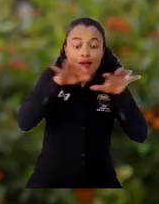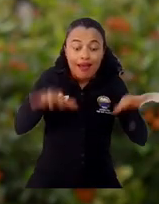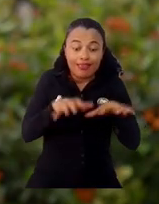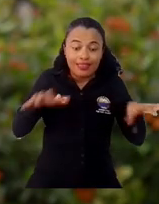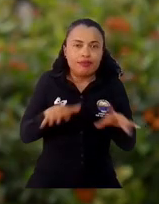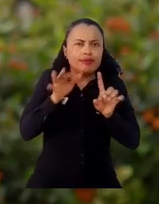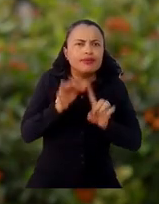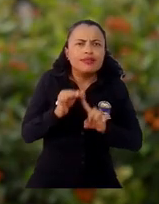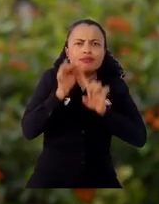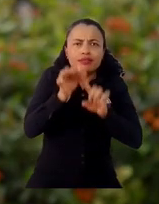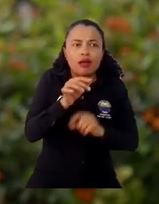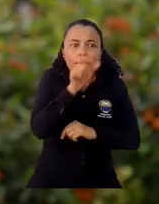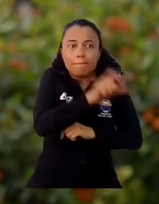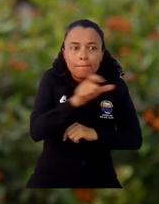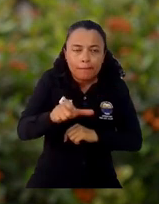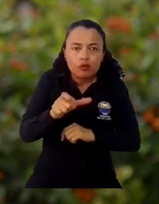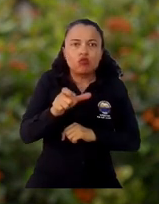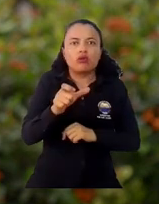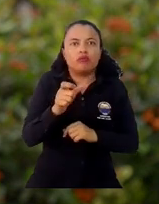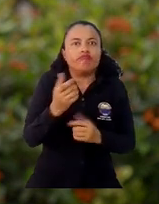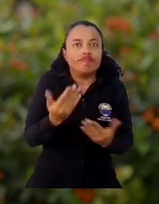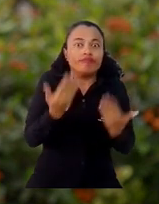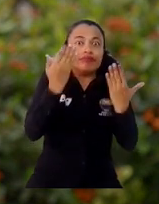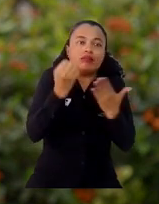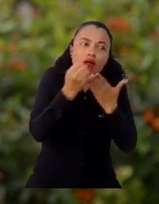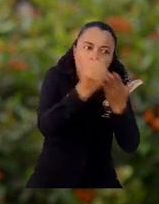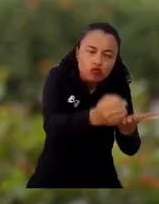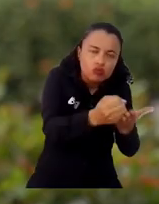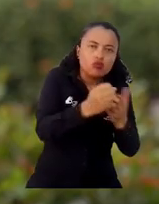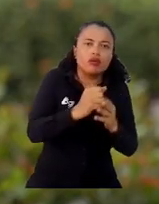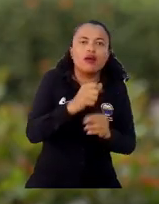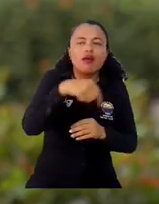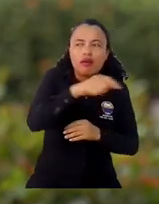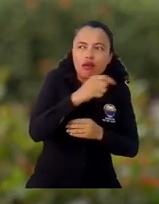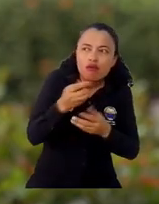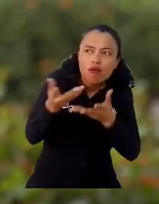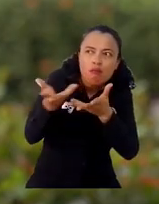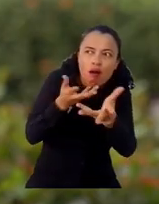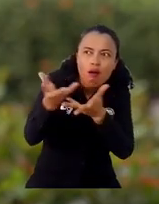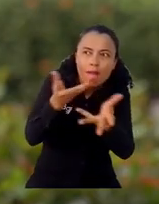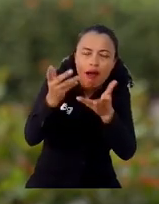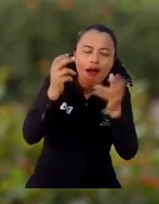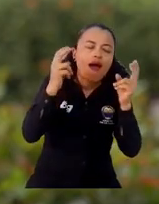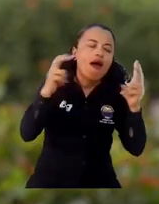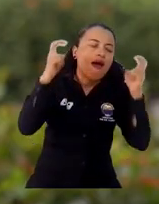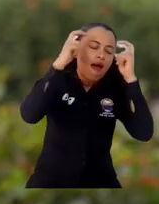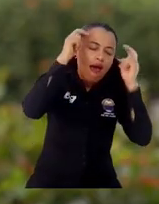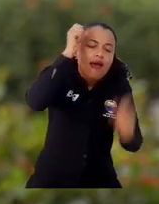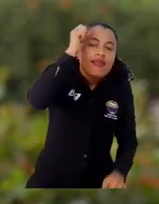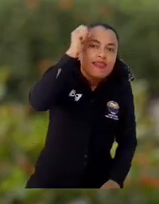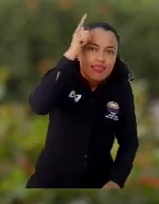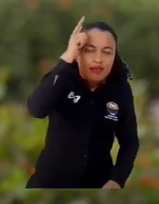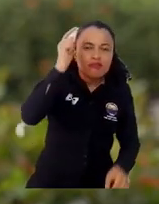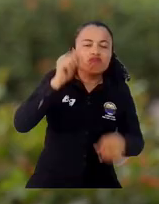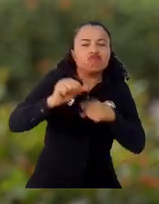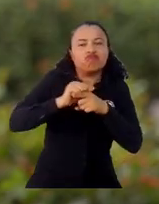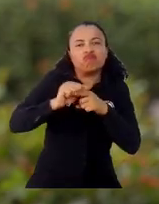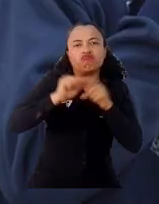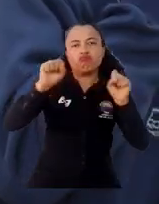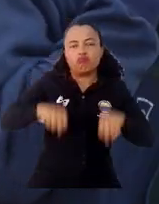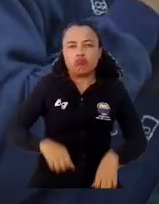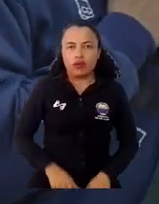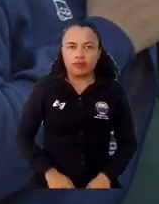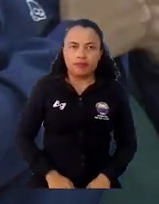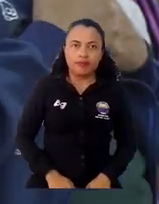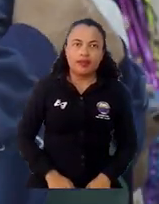muy valiosa para los pacientes porque interactúan donde ellos afianzaron conocimientos y los van a colocar en